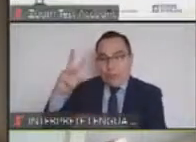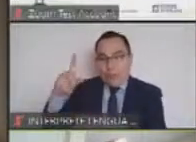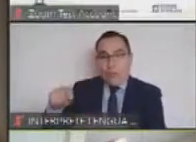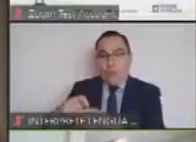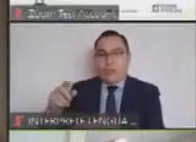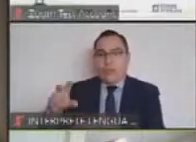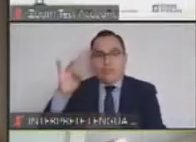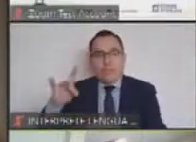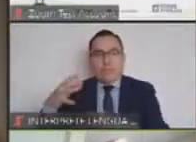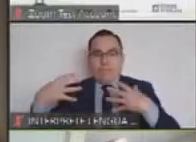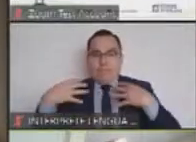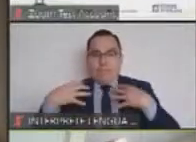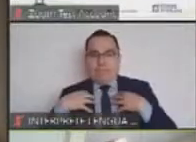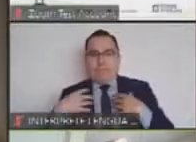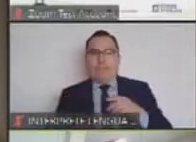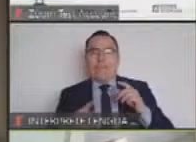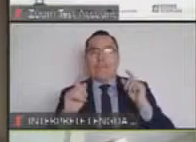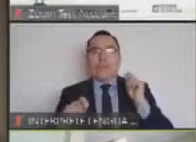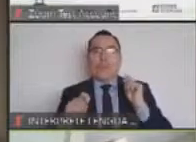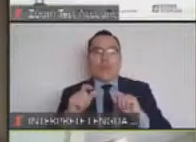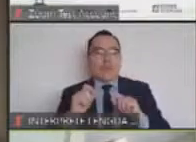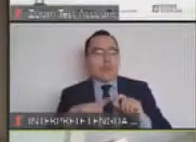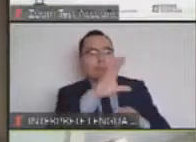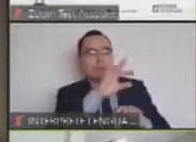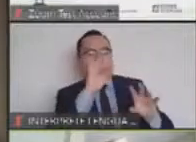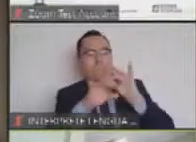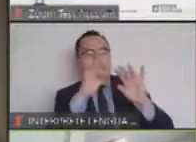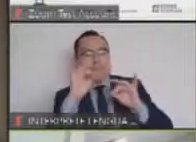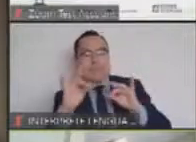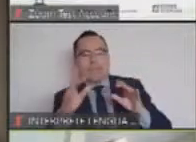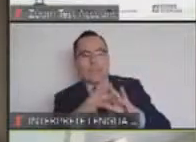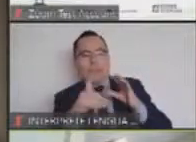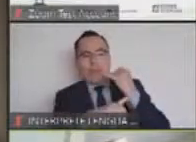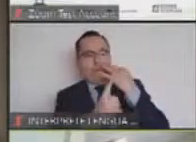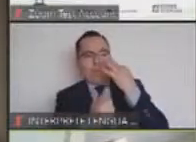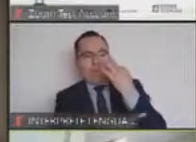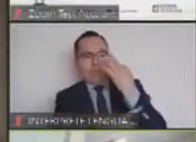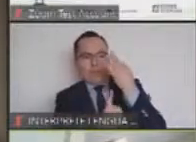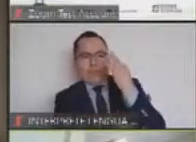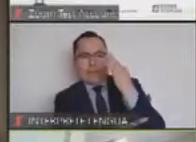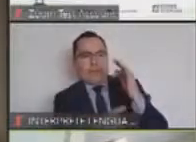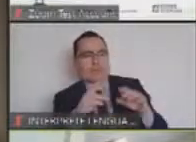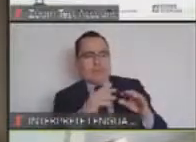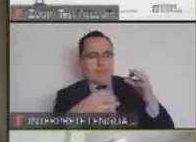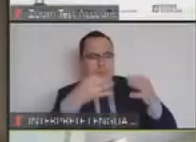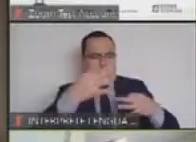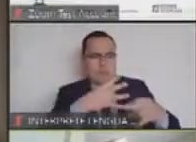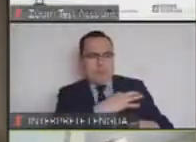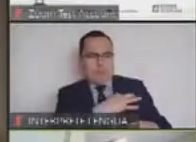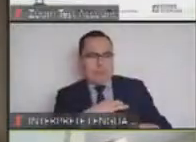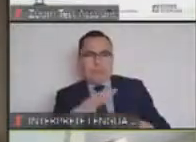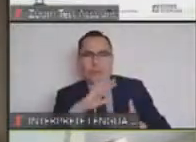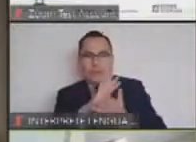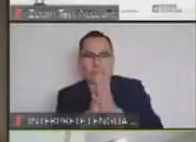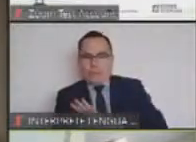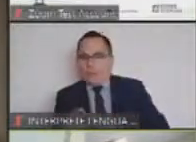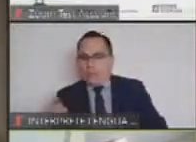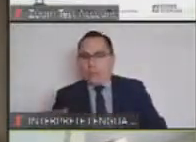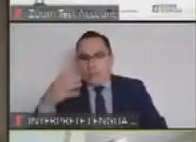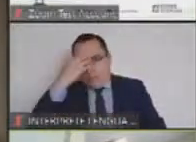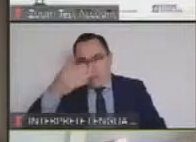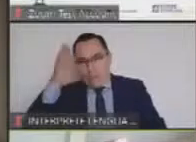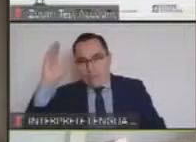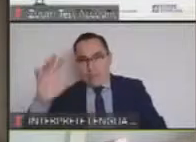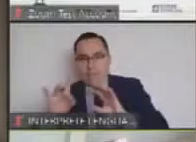designaciones de ministros, jueces, fiscales judiciales y otros funcionarios que determina la ley según su capacidad